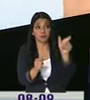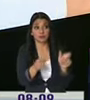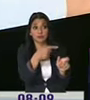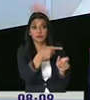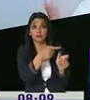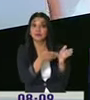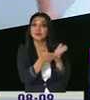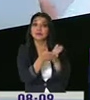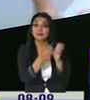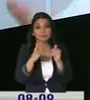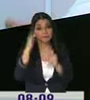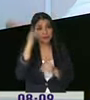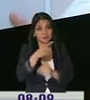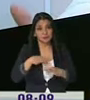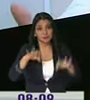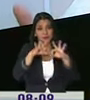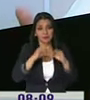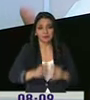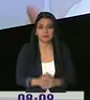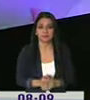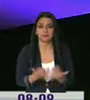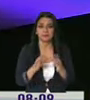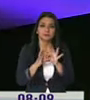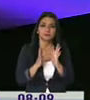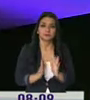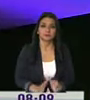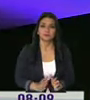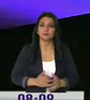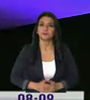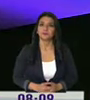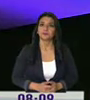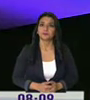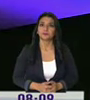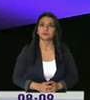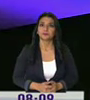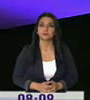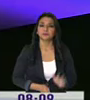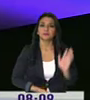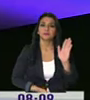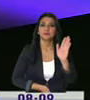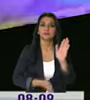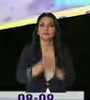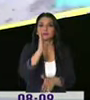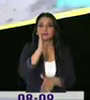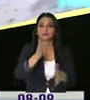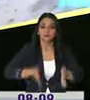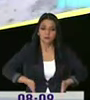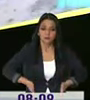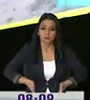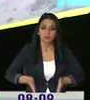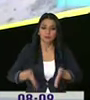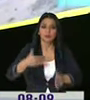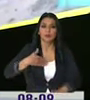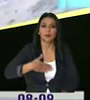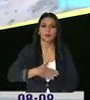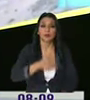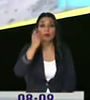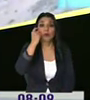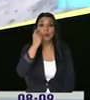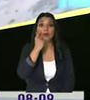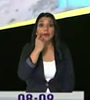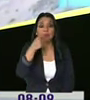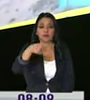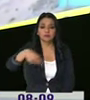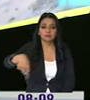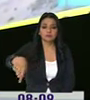ser humano. Ya veremos. Sofi Vitivilla, vamos contigo. Se fue a la prolongación de la avenida Simón Bolívar. Esto es en el rondel